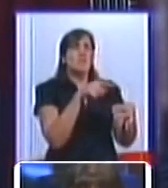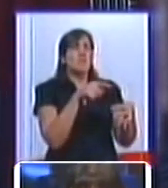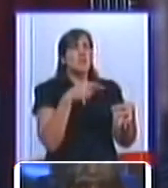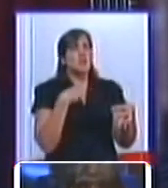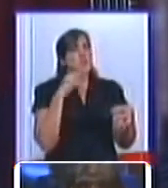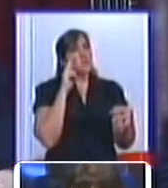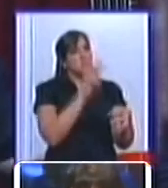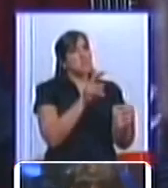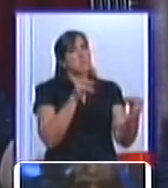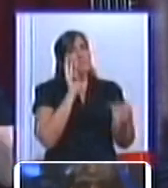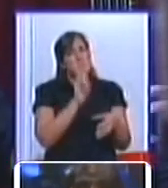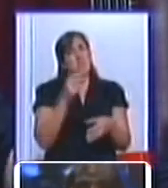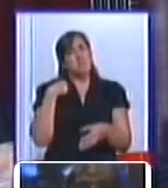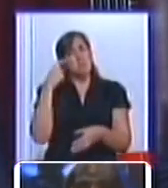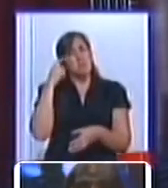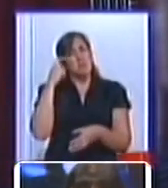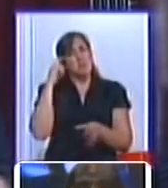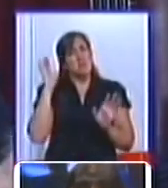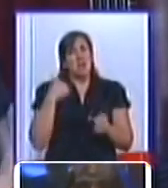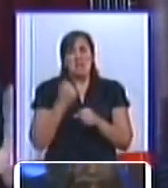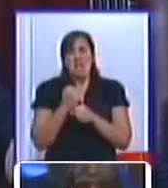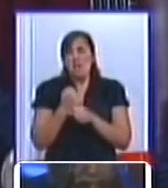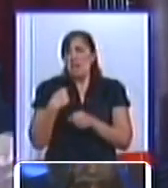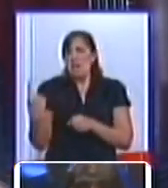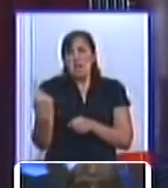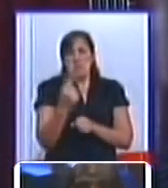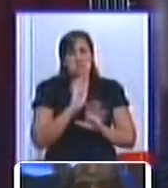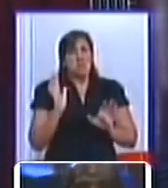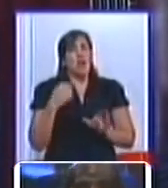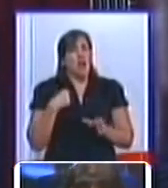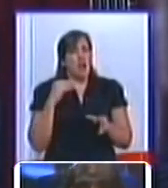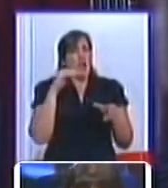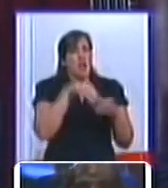como militantes políticos, independientemente de nuestra ocupación institucional,